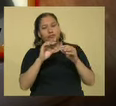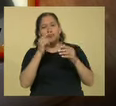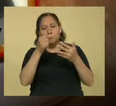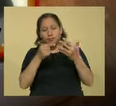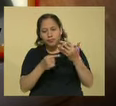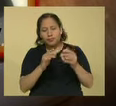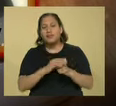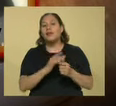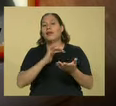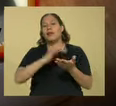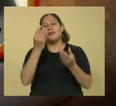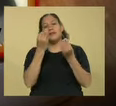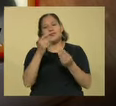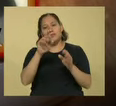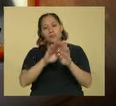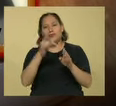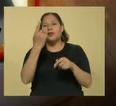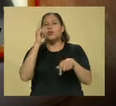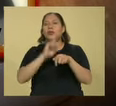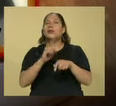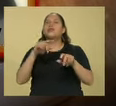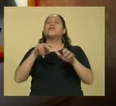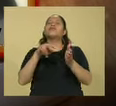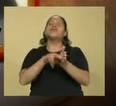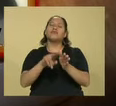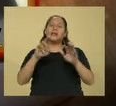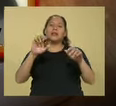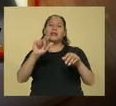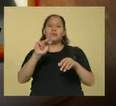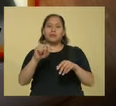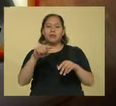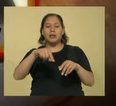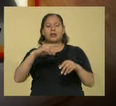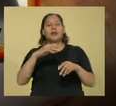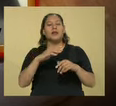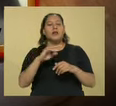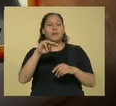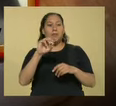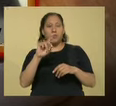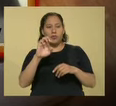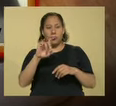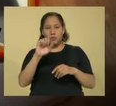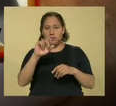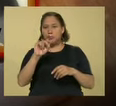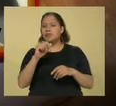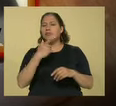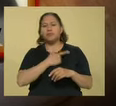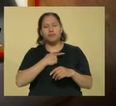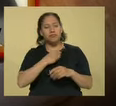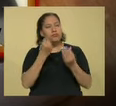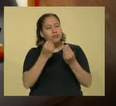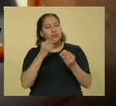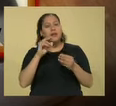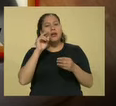agradezco muchísimo que se den un día de spa aquí en Model Art Spa. Y encantado de